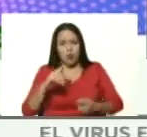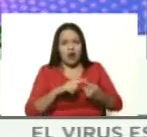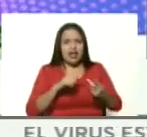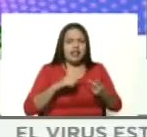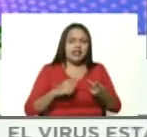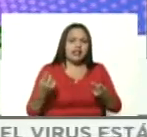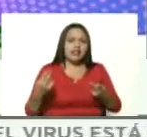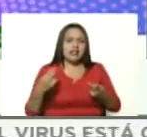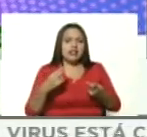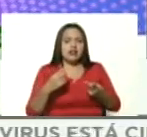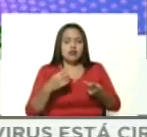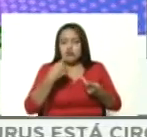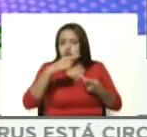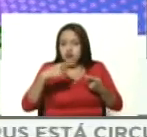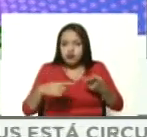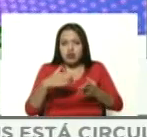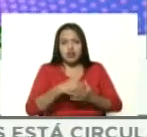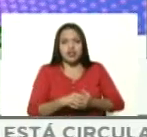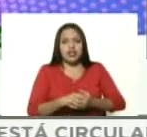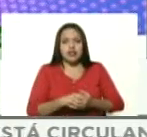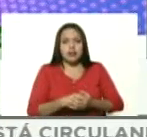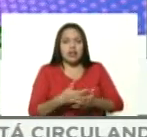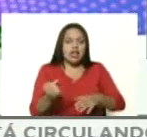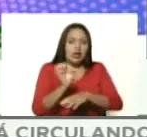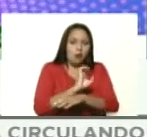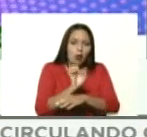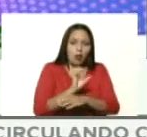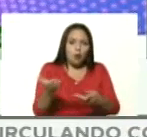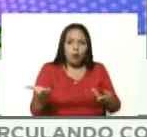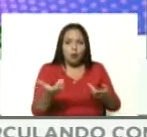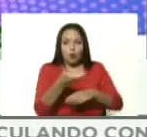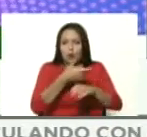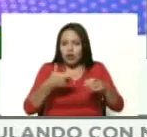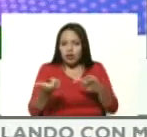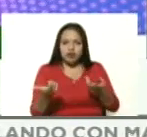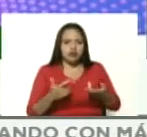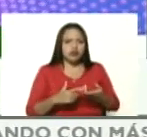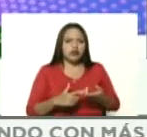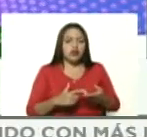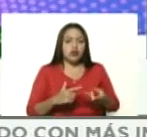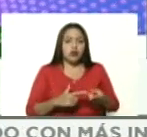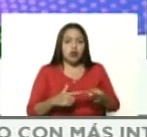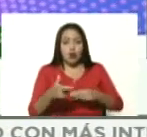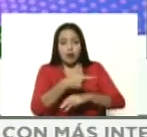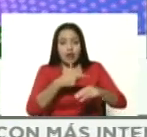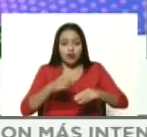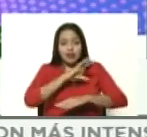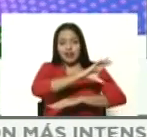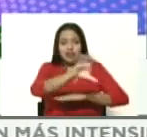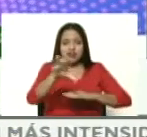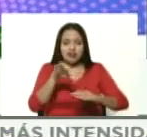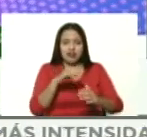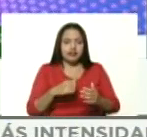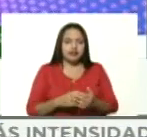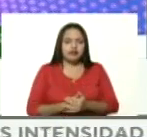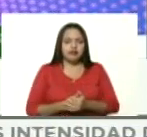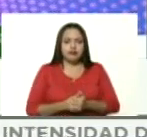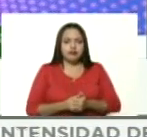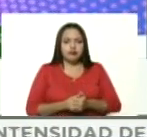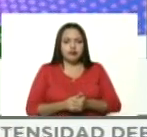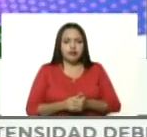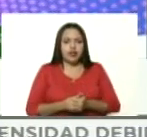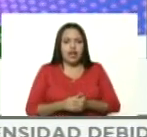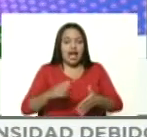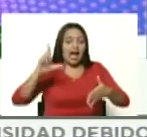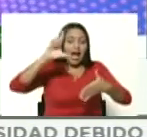Nicaragua, el gobierno del presidente Rafael Correa, los gobiernos del Caribe, la